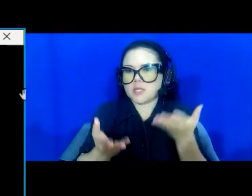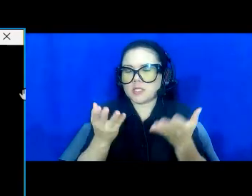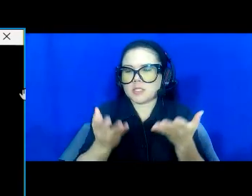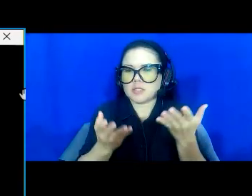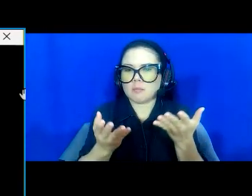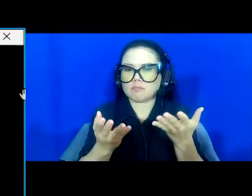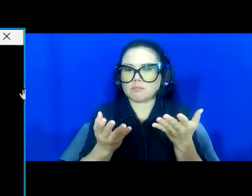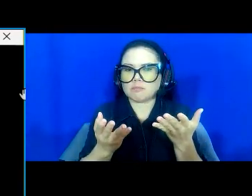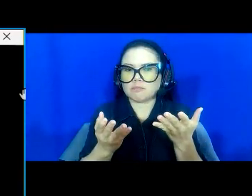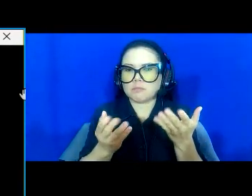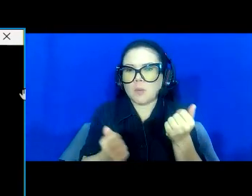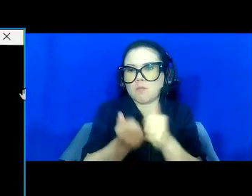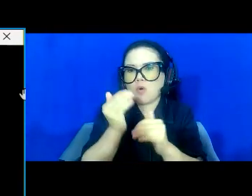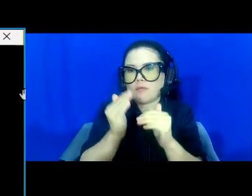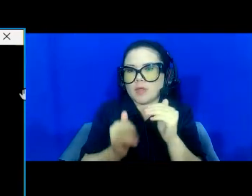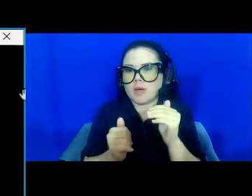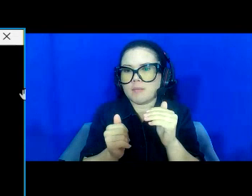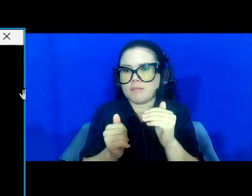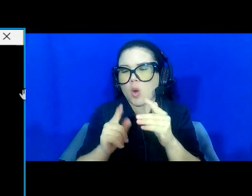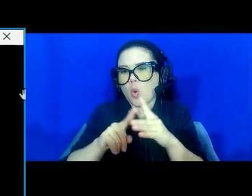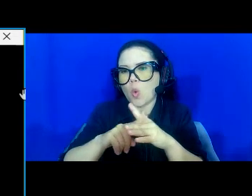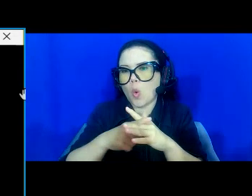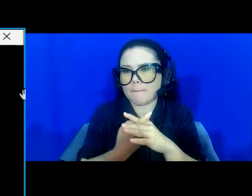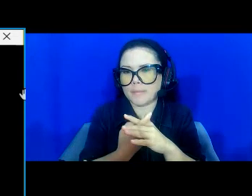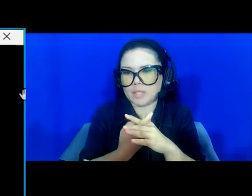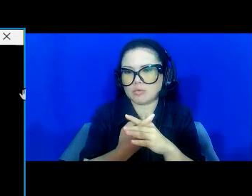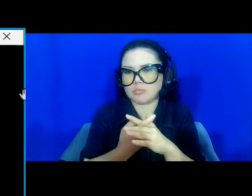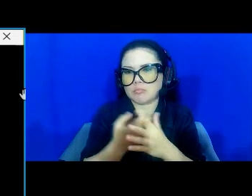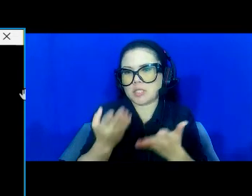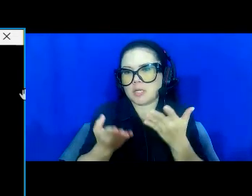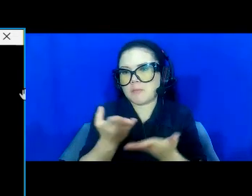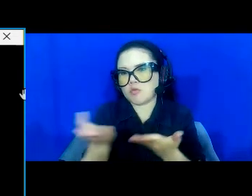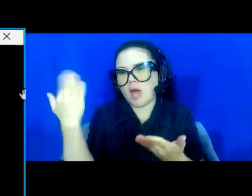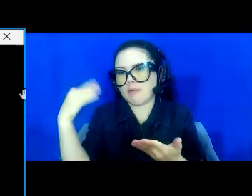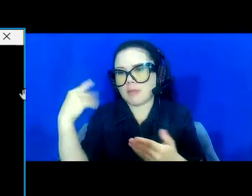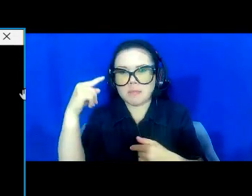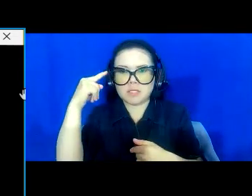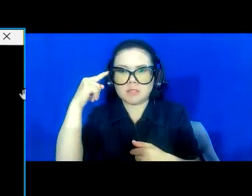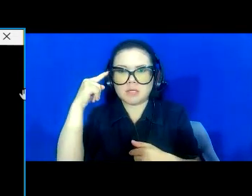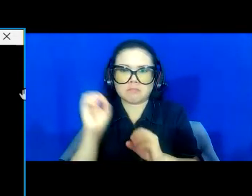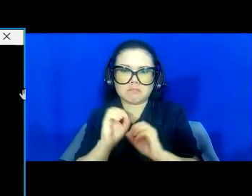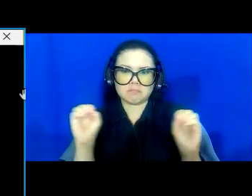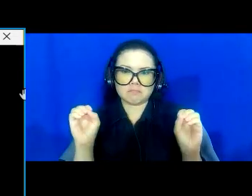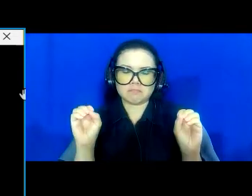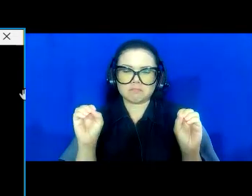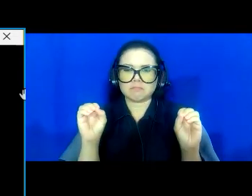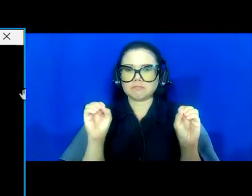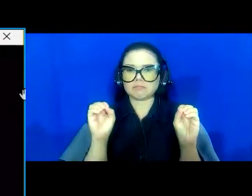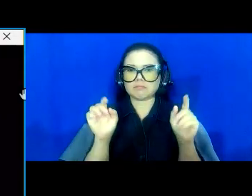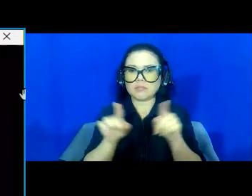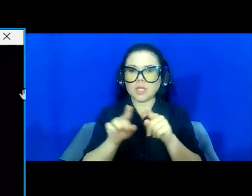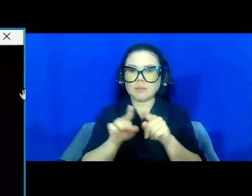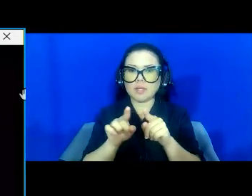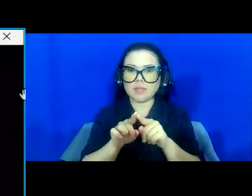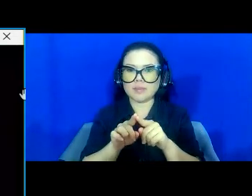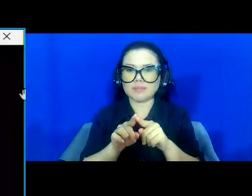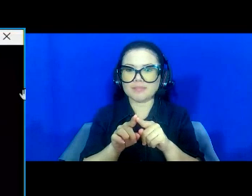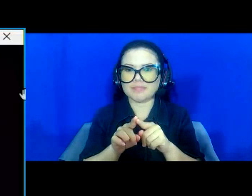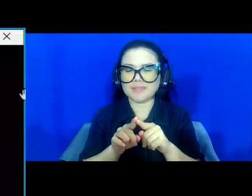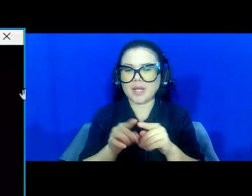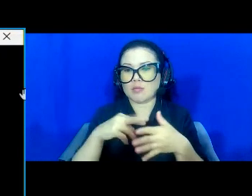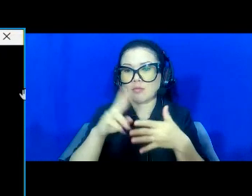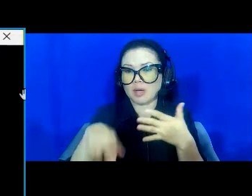quizás inicialmente no habían considerado como parte de su propuesta. Y a la misma vez, pues que esto redunda en una mejor atención,